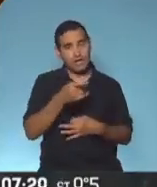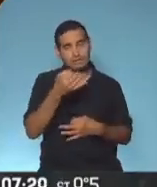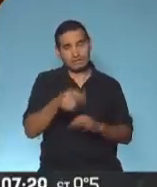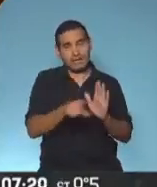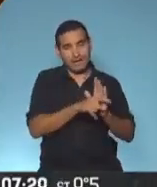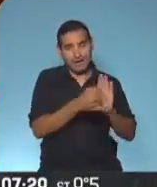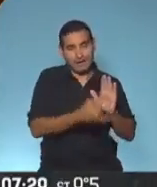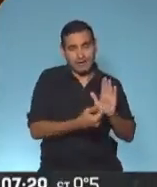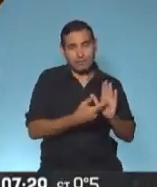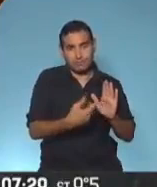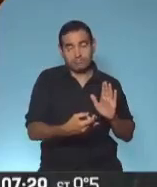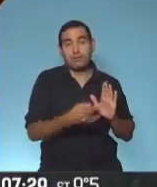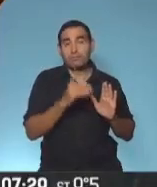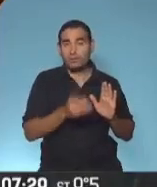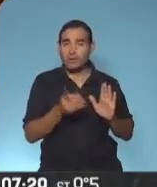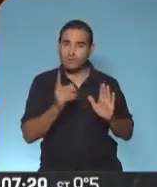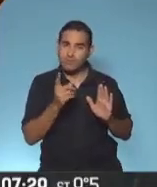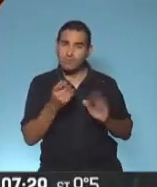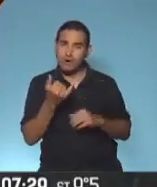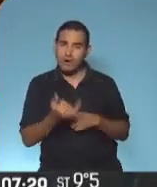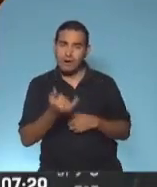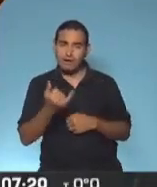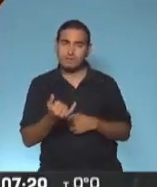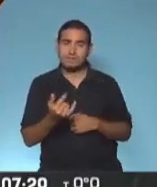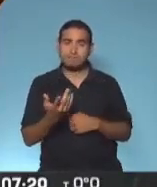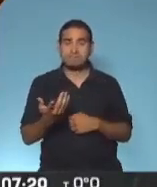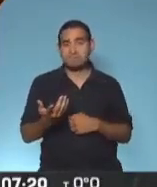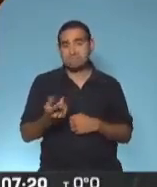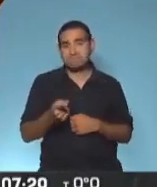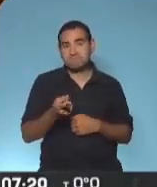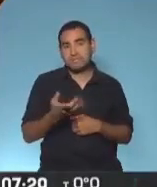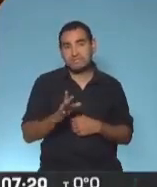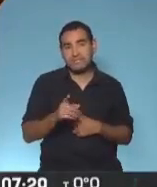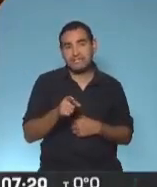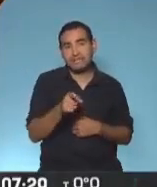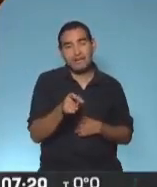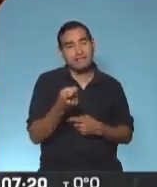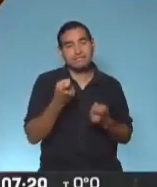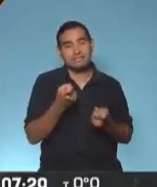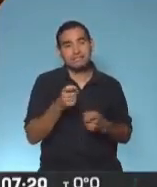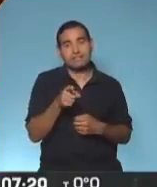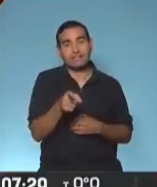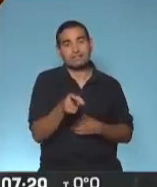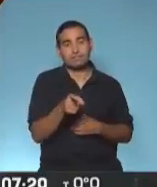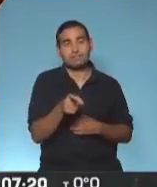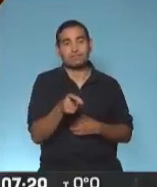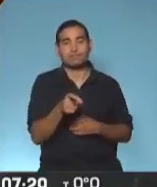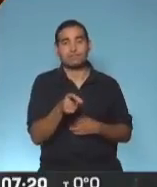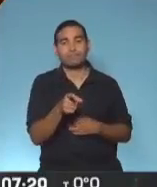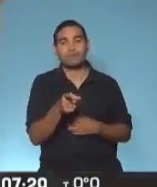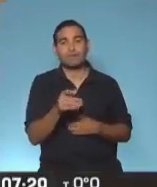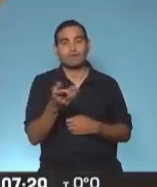jurídica para resolver, pero también haya en el medio esto de, bueno, probablemente sea necesario que haya un